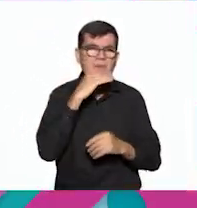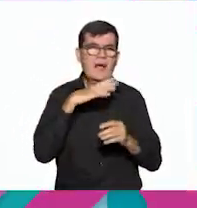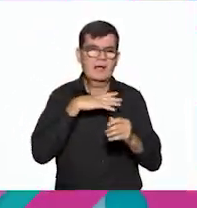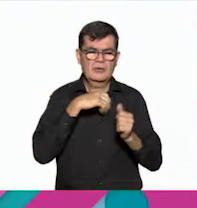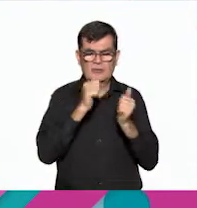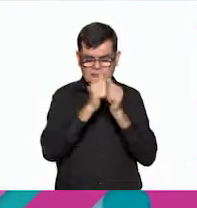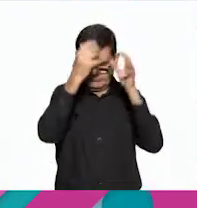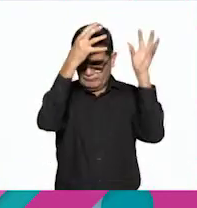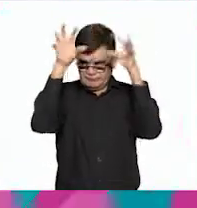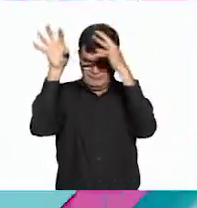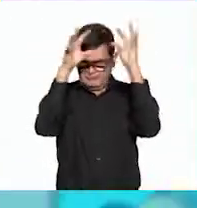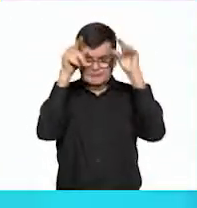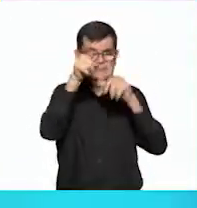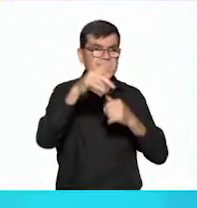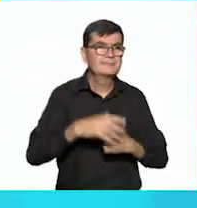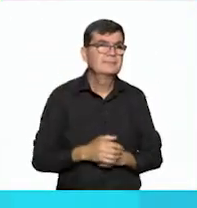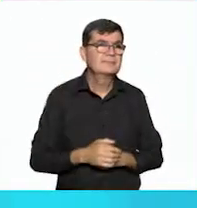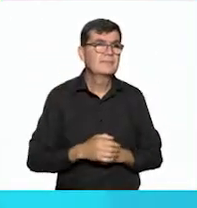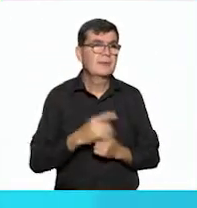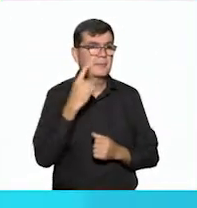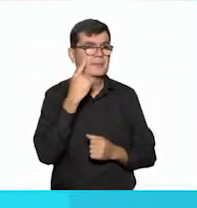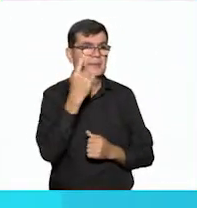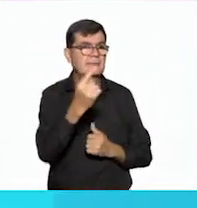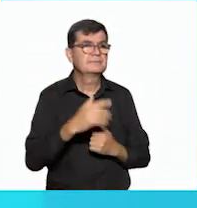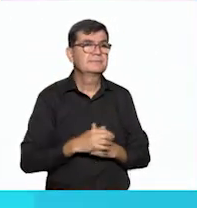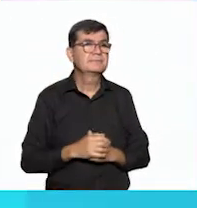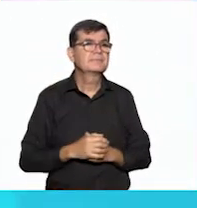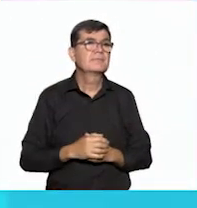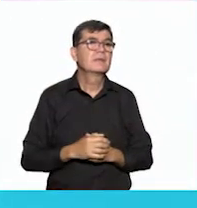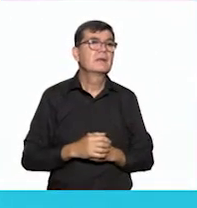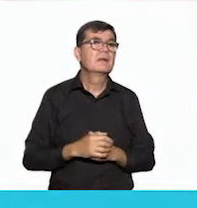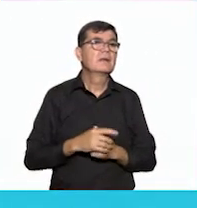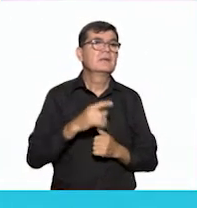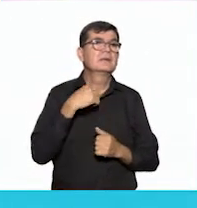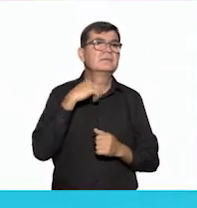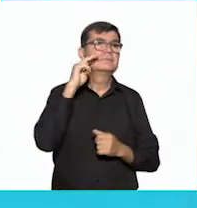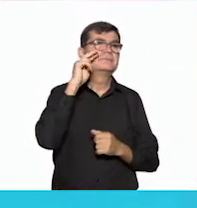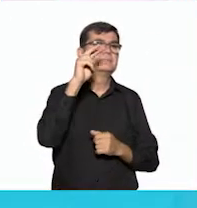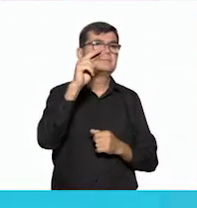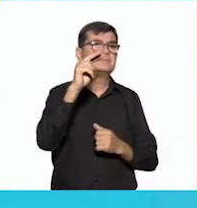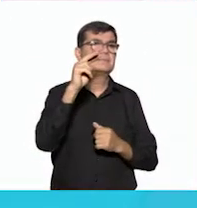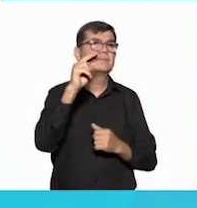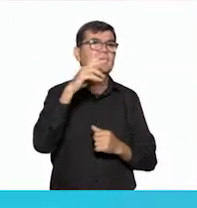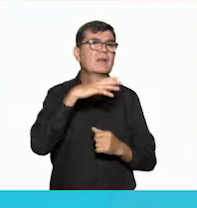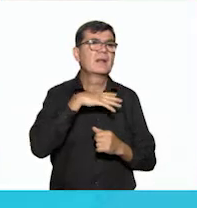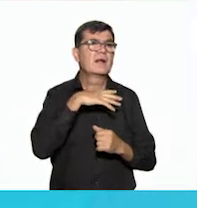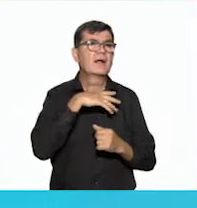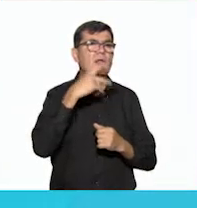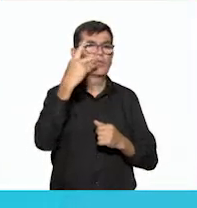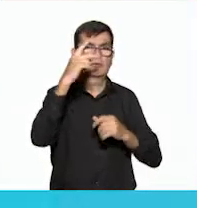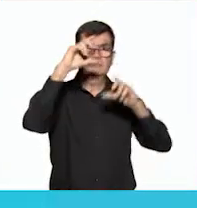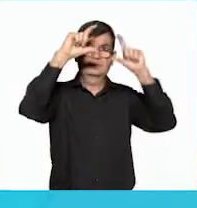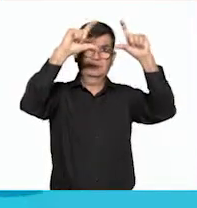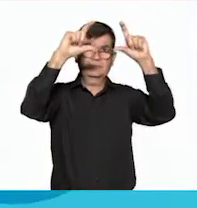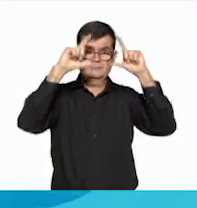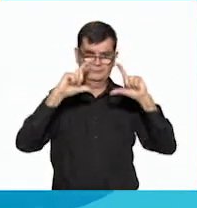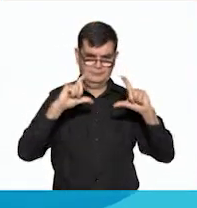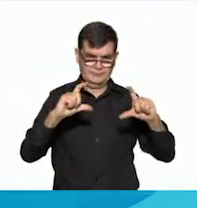radar. A ver, aquí está ahí la lo canción. Tenemos. Volvemos a ver, Ale, que tenemos dos estrofas,